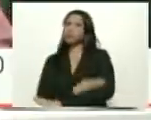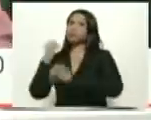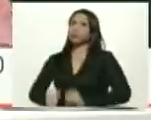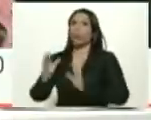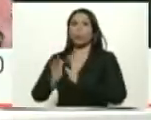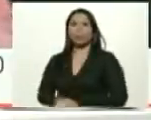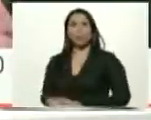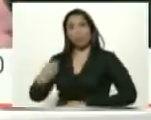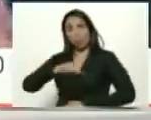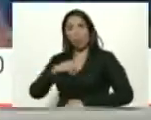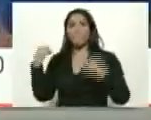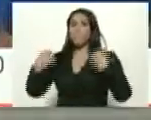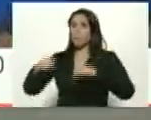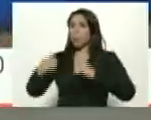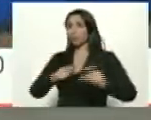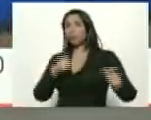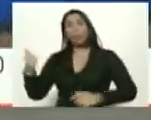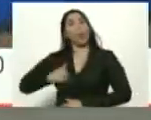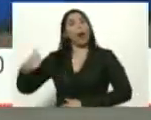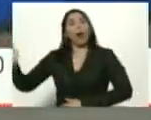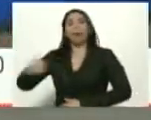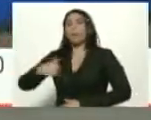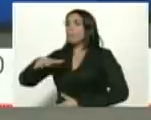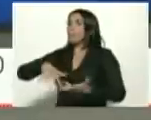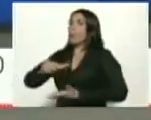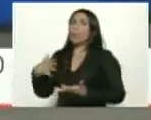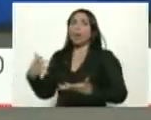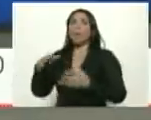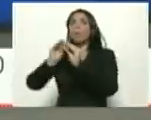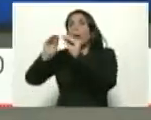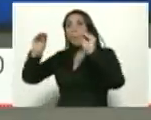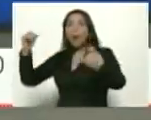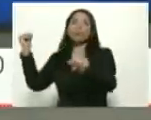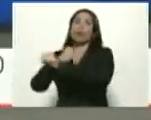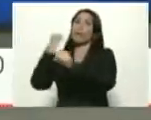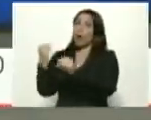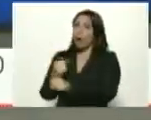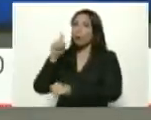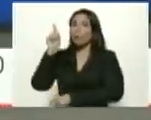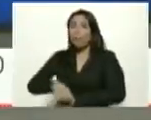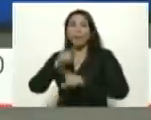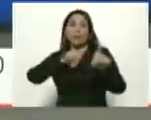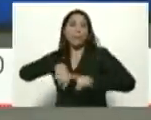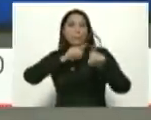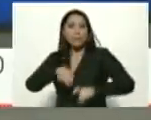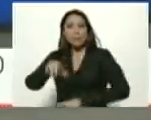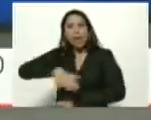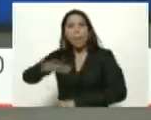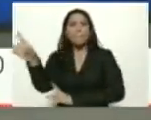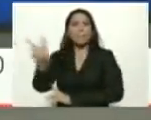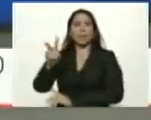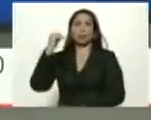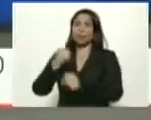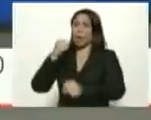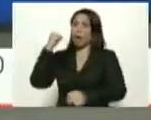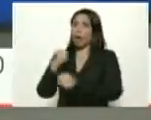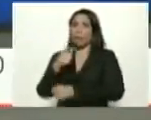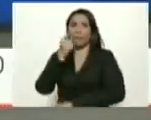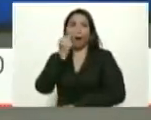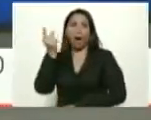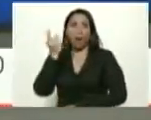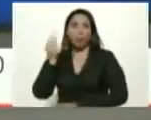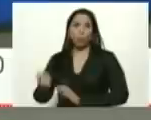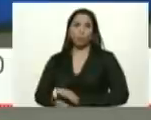y preparados para cualquier escenario. Le hago un llamado a la clase obrera, a la clase campesina de Venezuela, a los trabajadores y